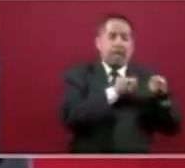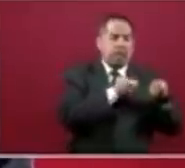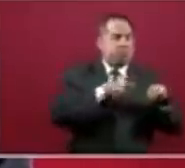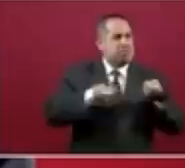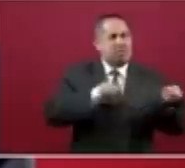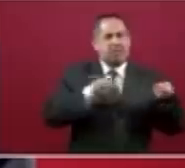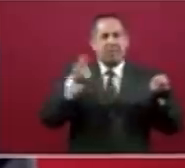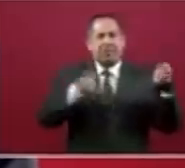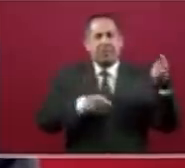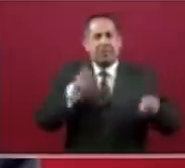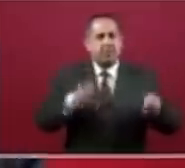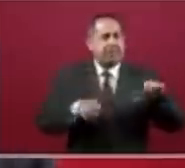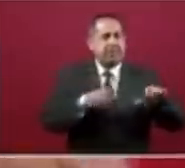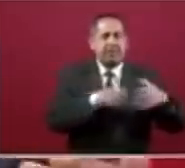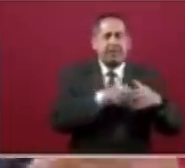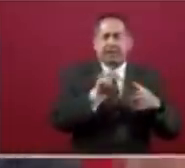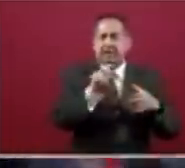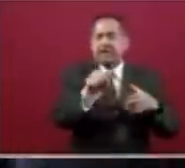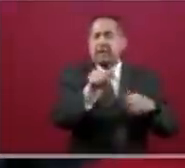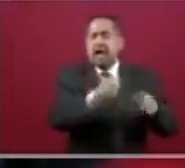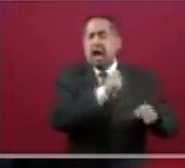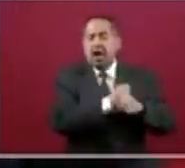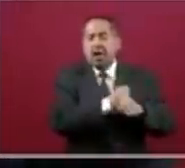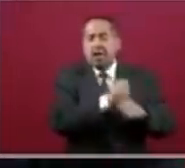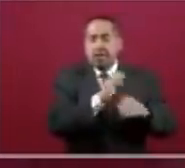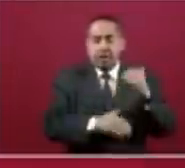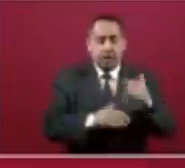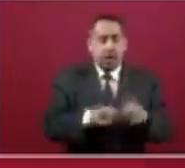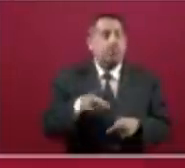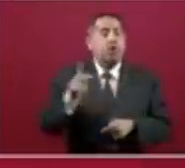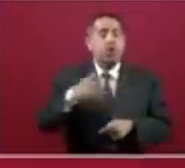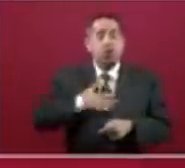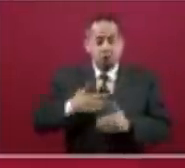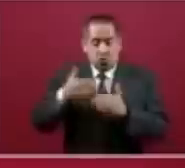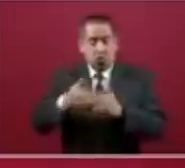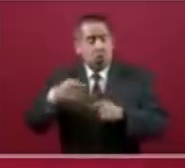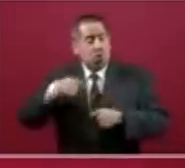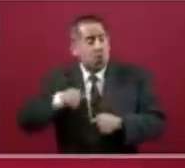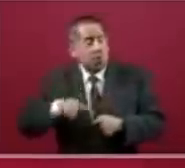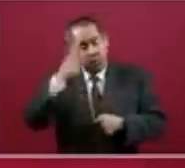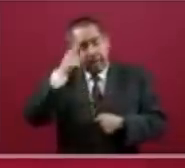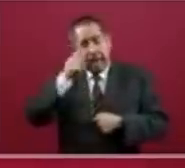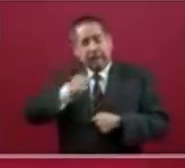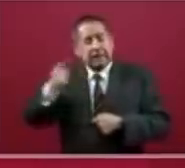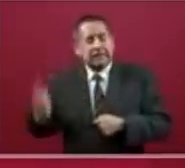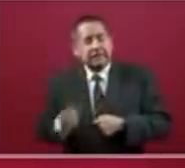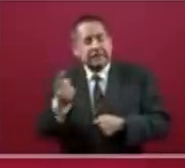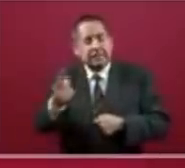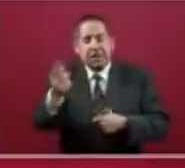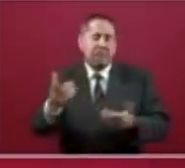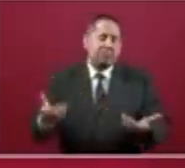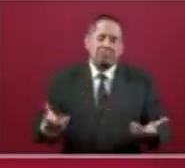dominaron. ¿Pero que va a ser lo nuestro eterno?